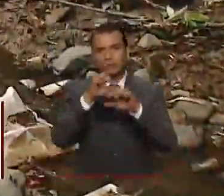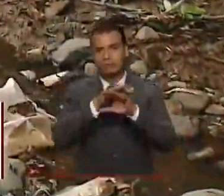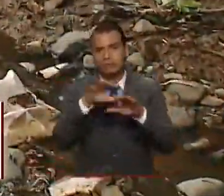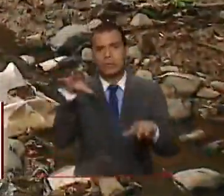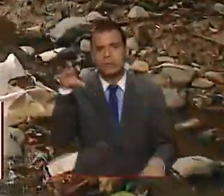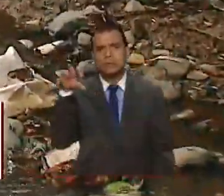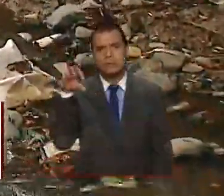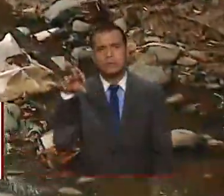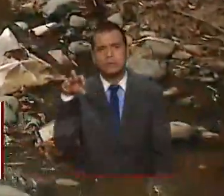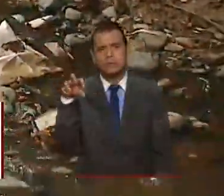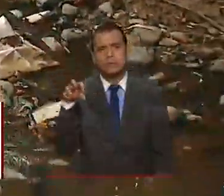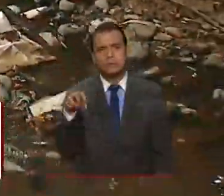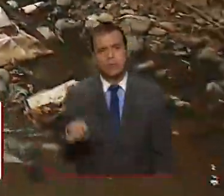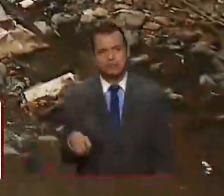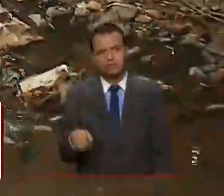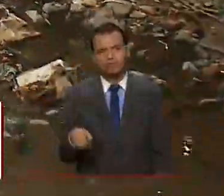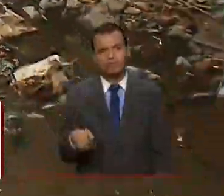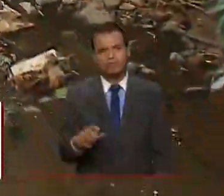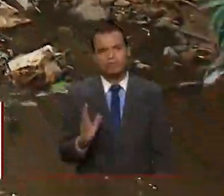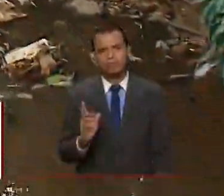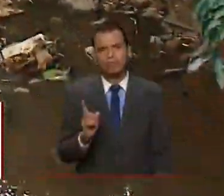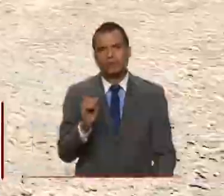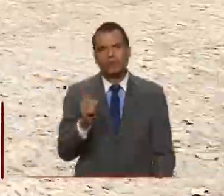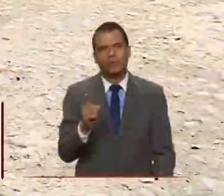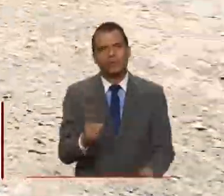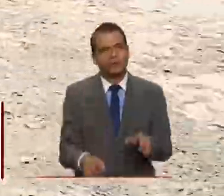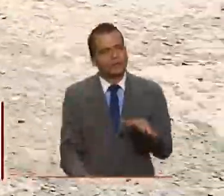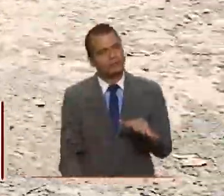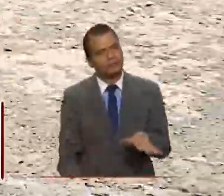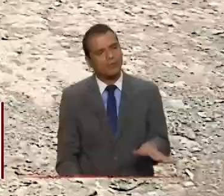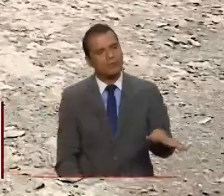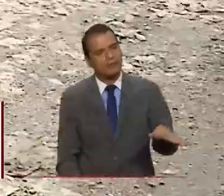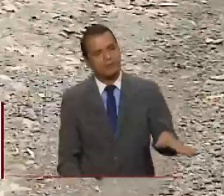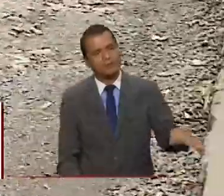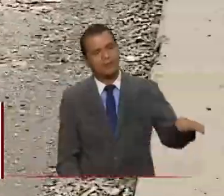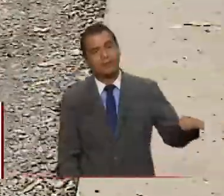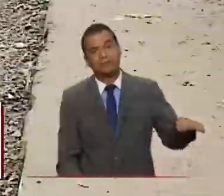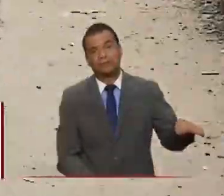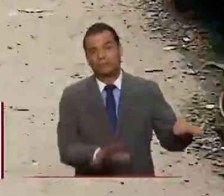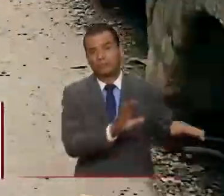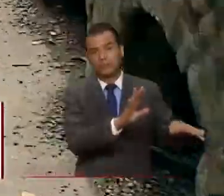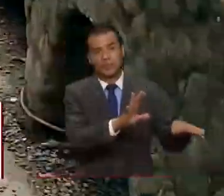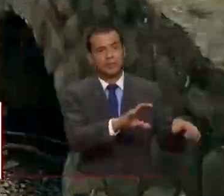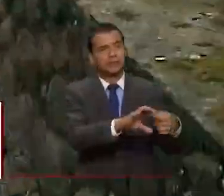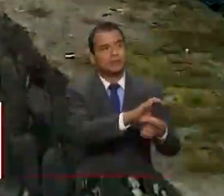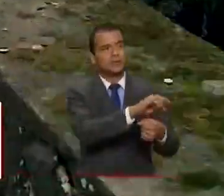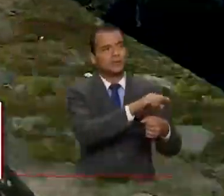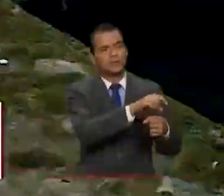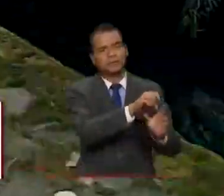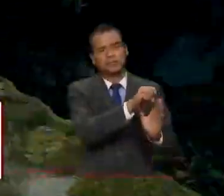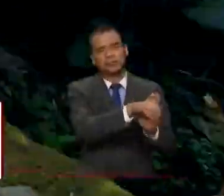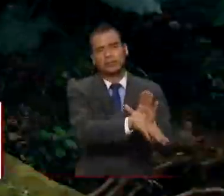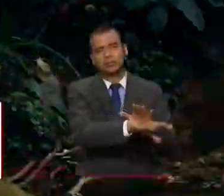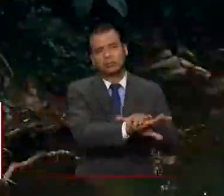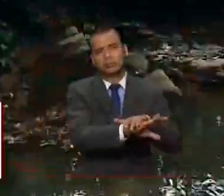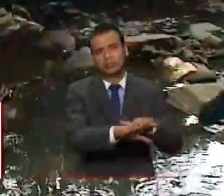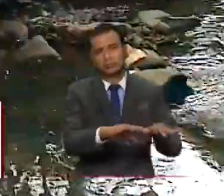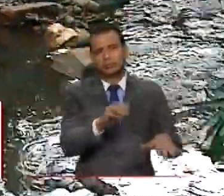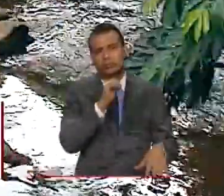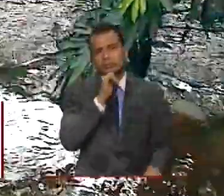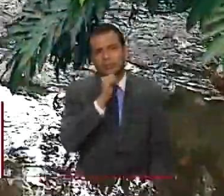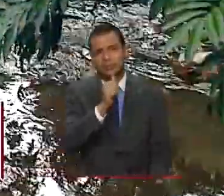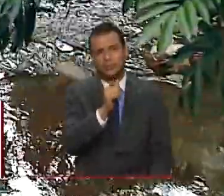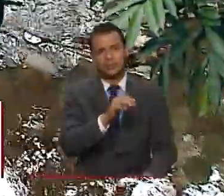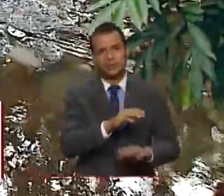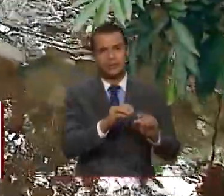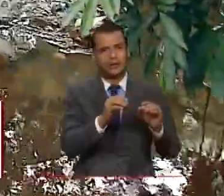sobre todo porque pues, aguas abajo pueden encontrarse con el basuro y hay